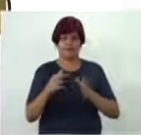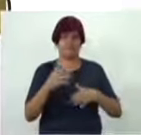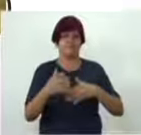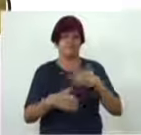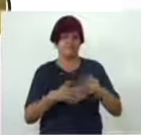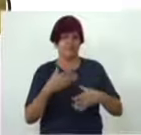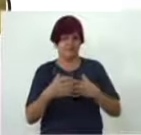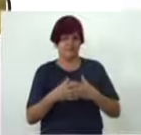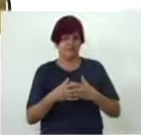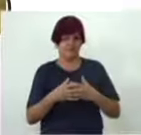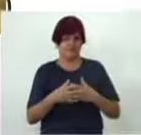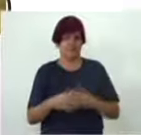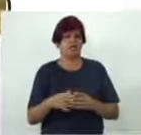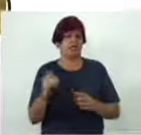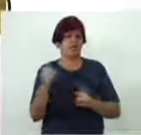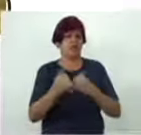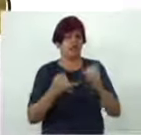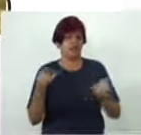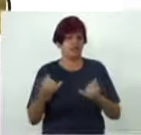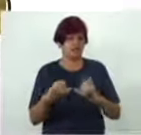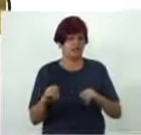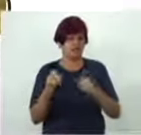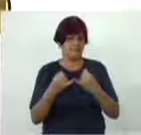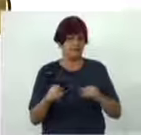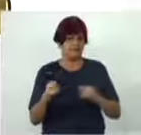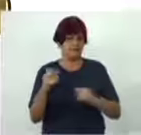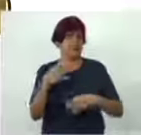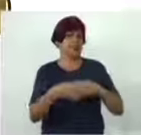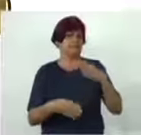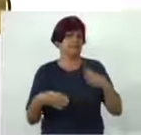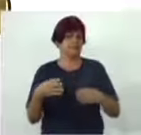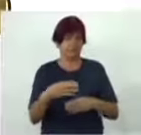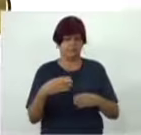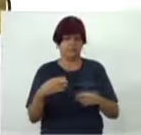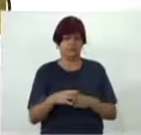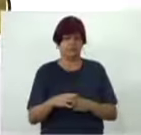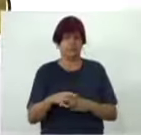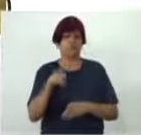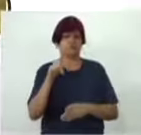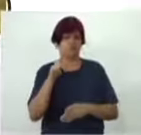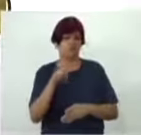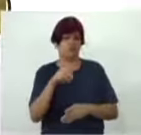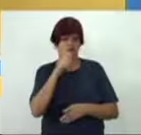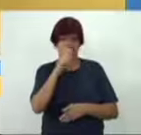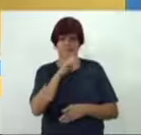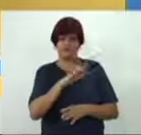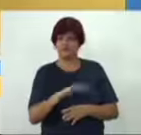y potencian la independencia y la participación activa de ellos.